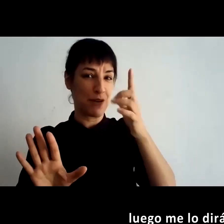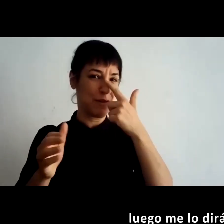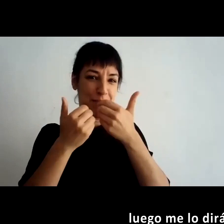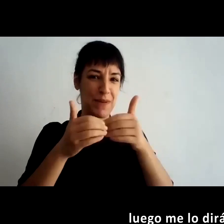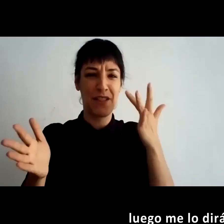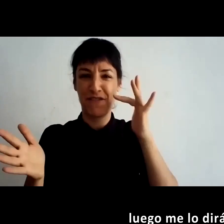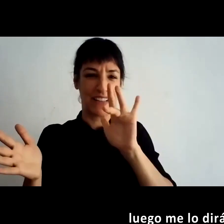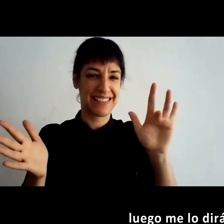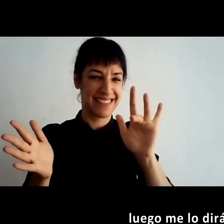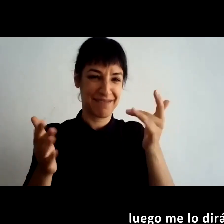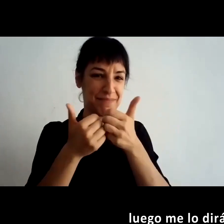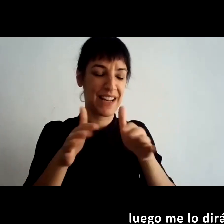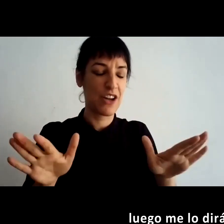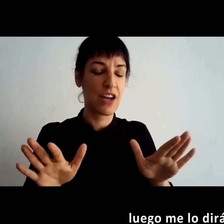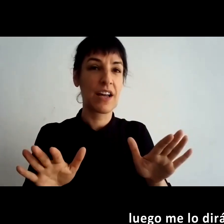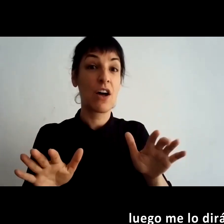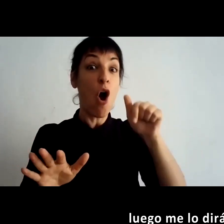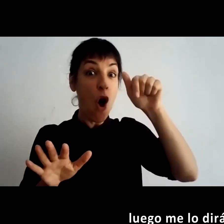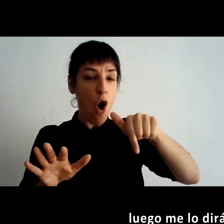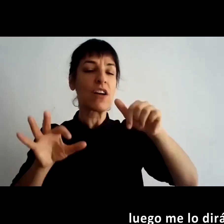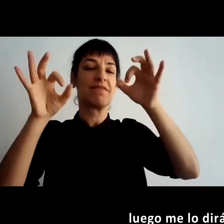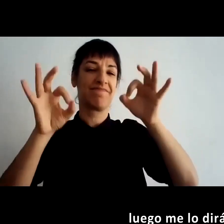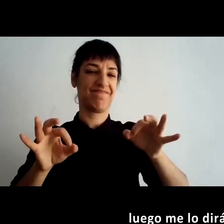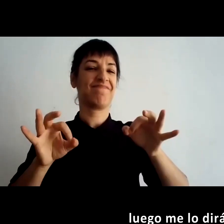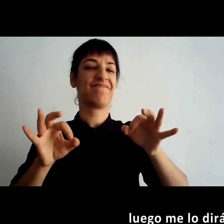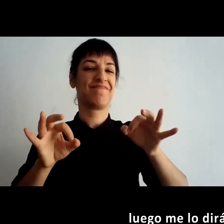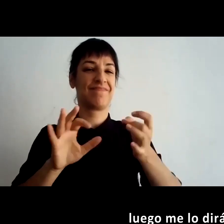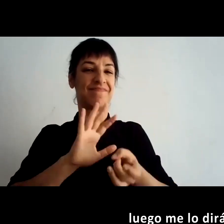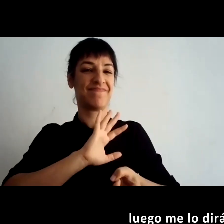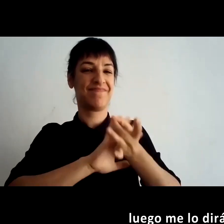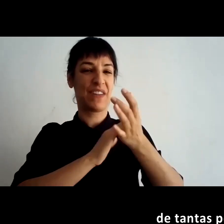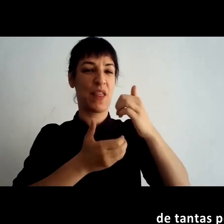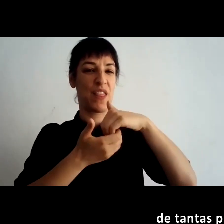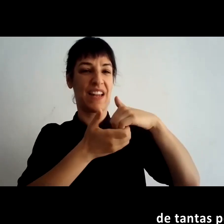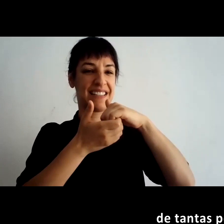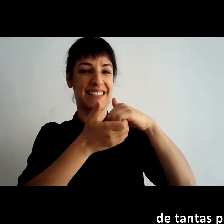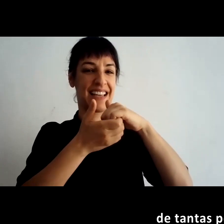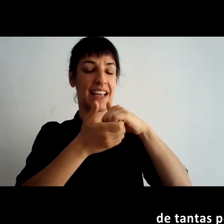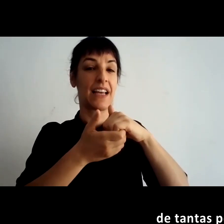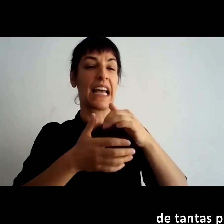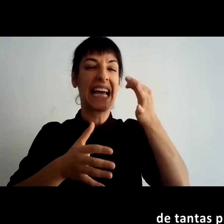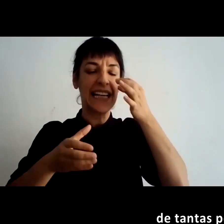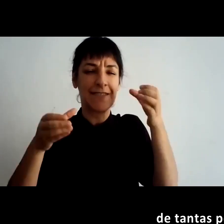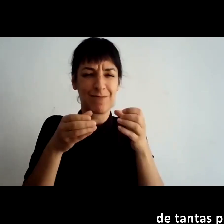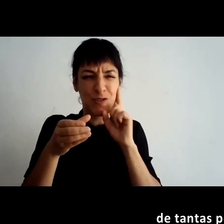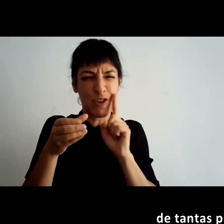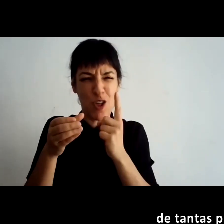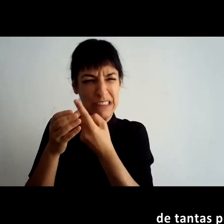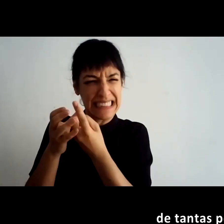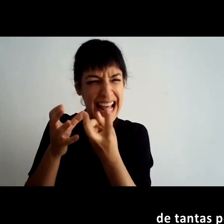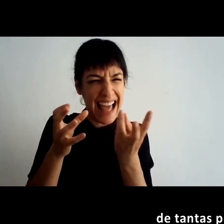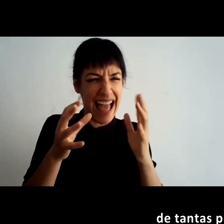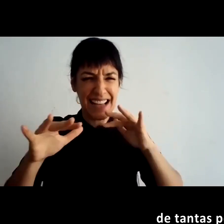con las fechas, que nació, bueno, pues en el seno de tantas personas sordas, tantos